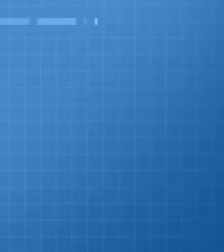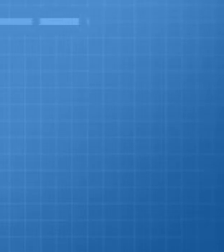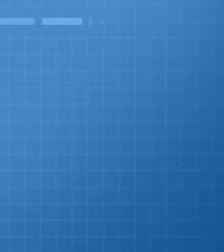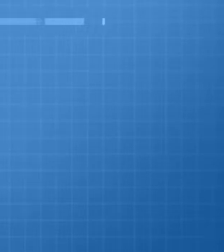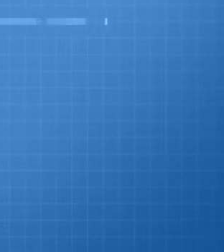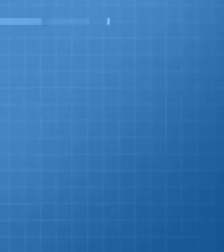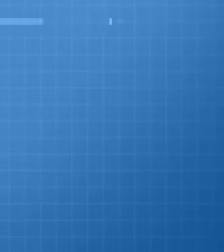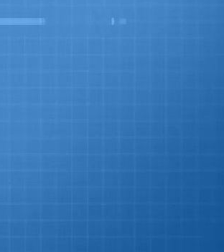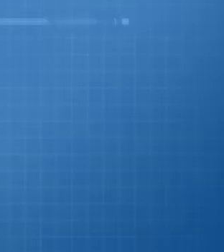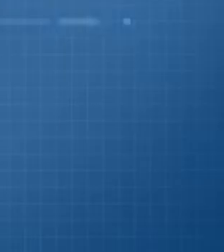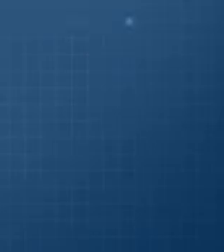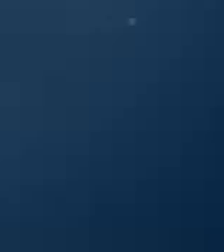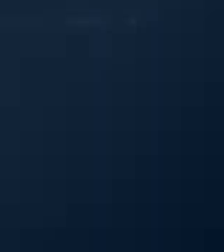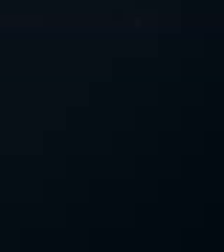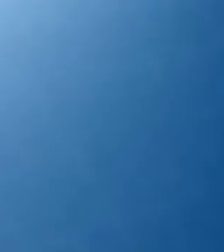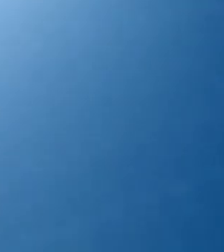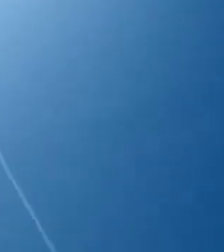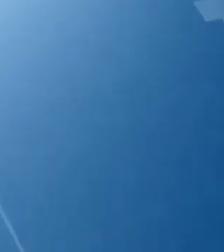Música